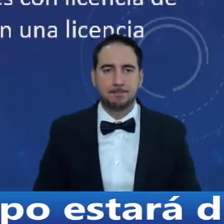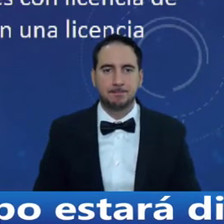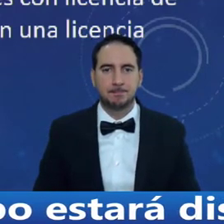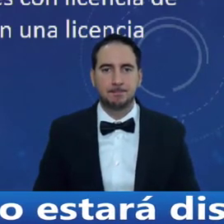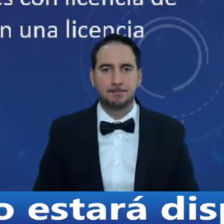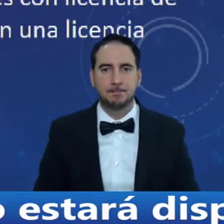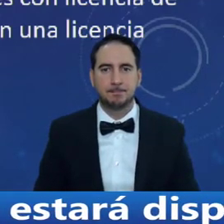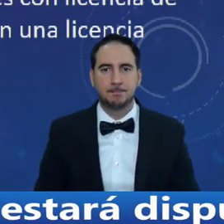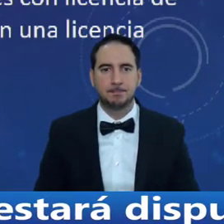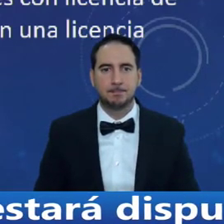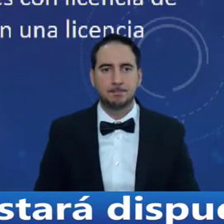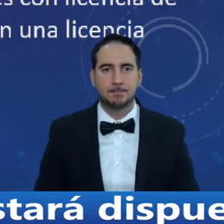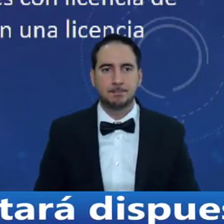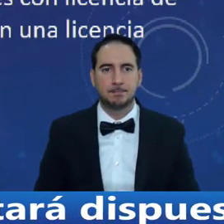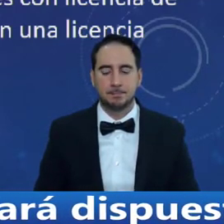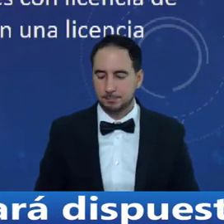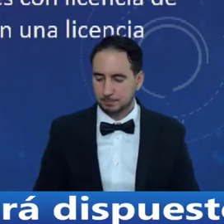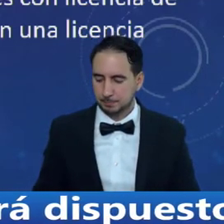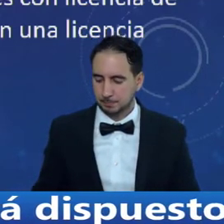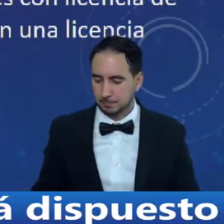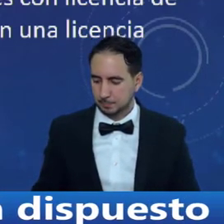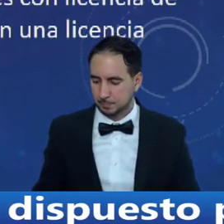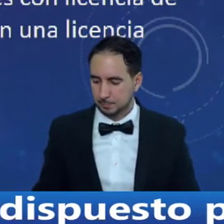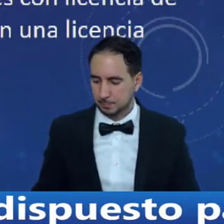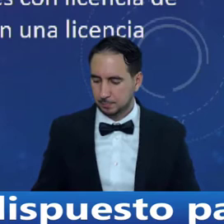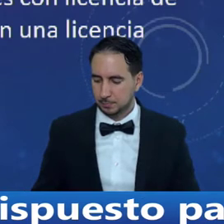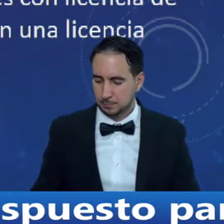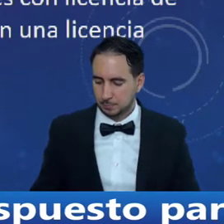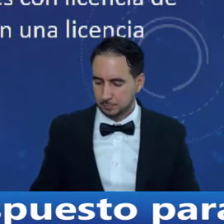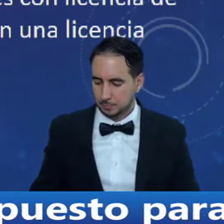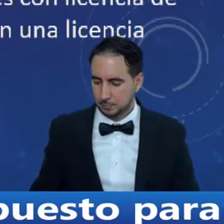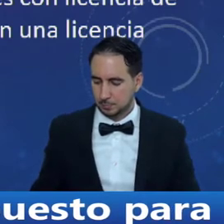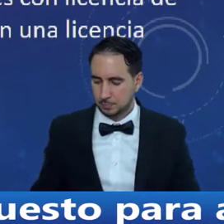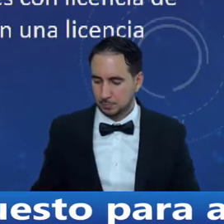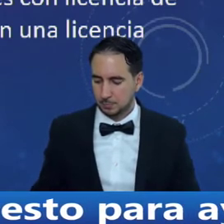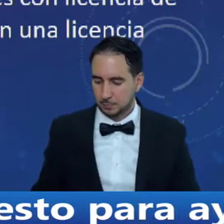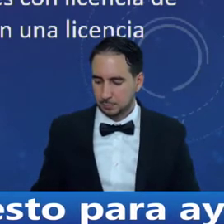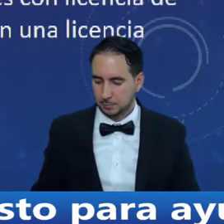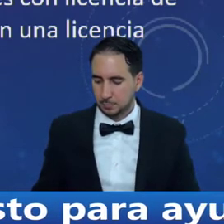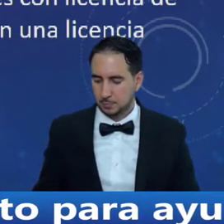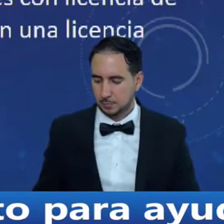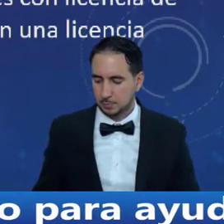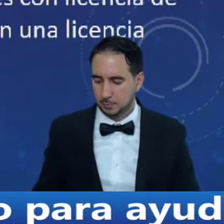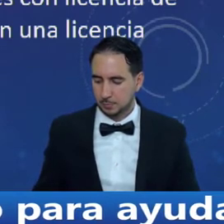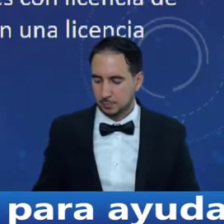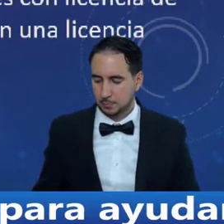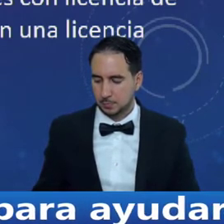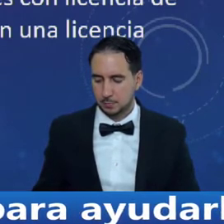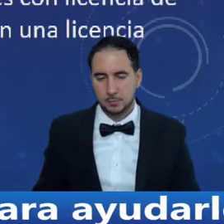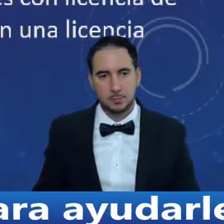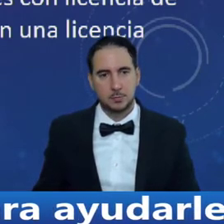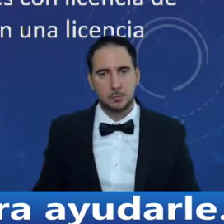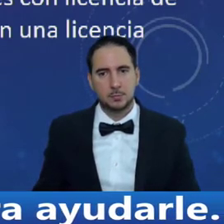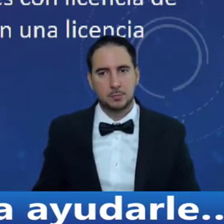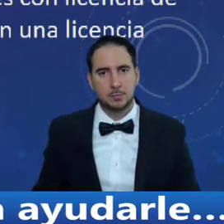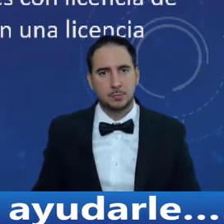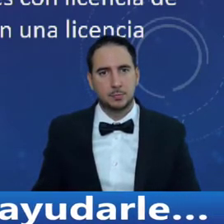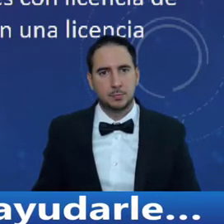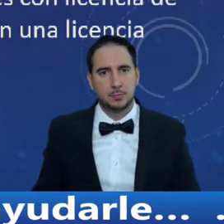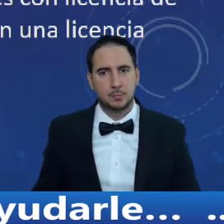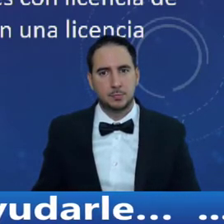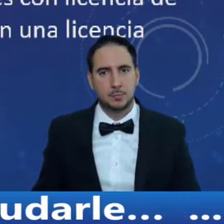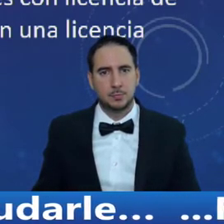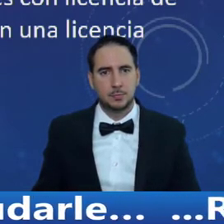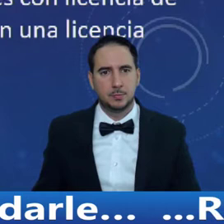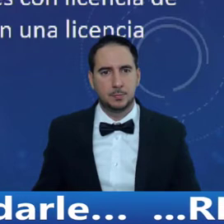casualidad no pasas, tienes que volver a pagar 125 dólares. Por ejemplo, en la situación de Juan Carlos, donde pasó un examen,